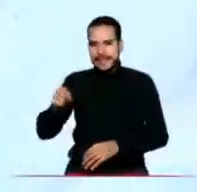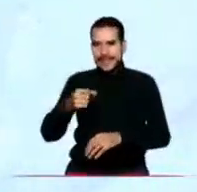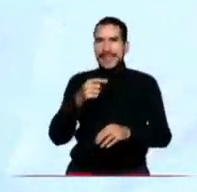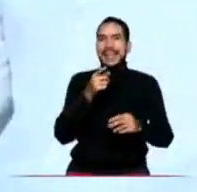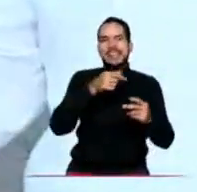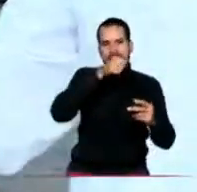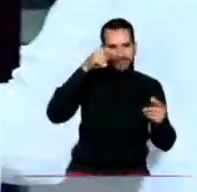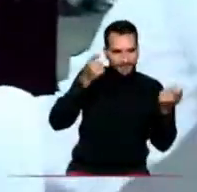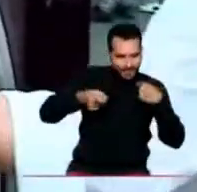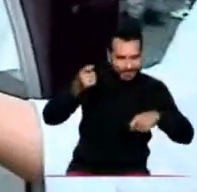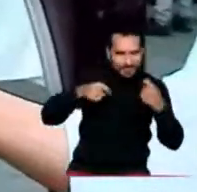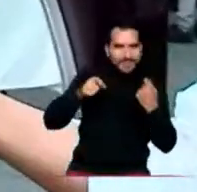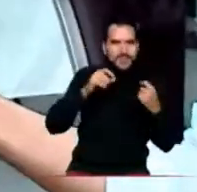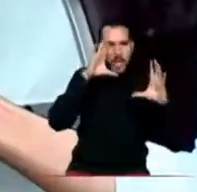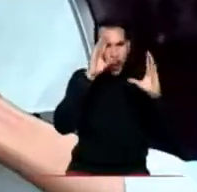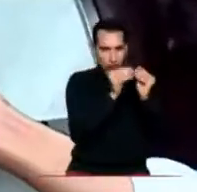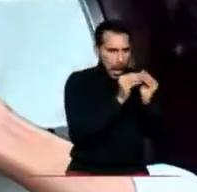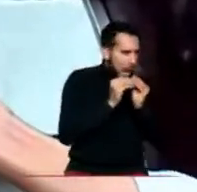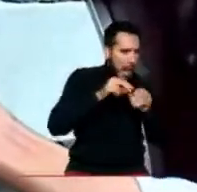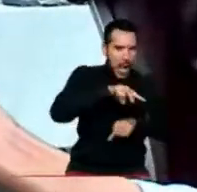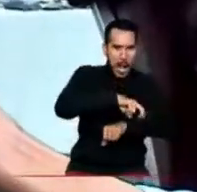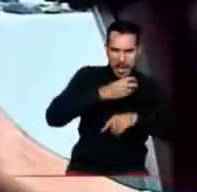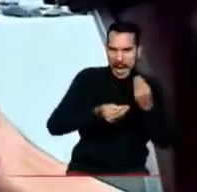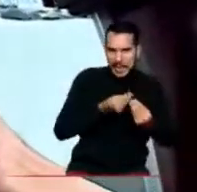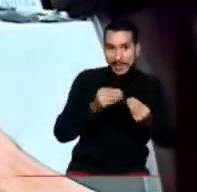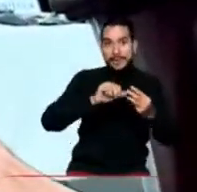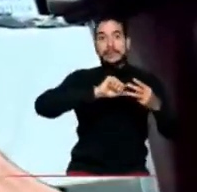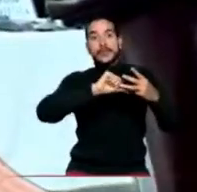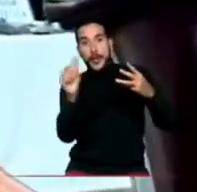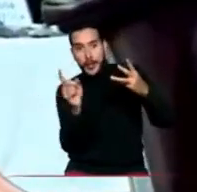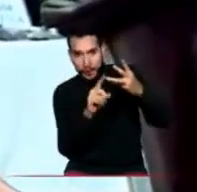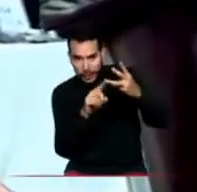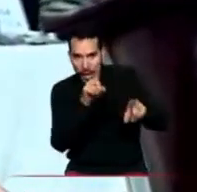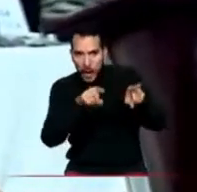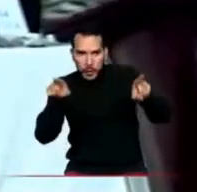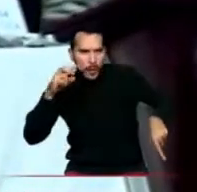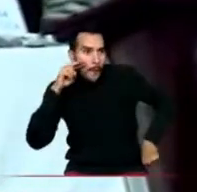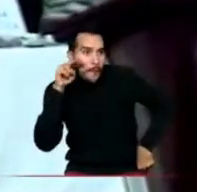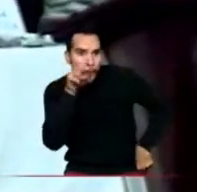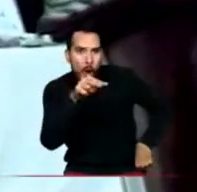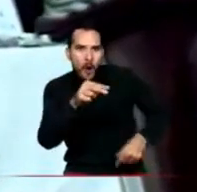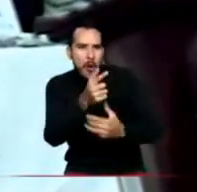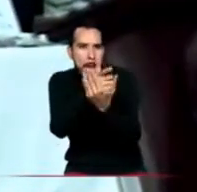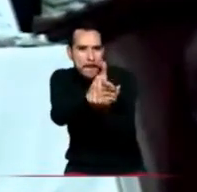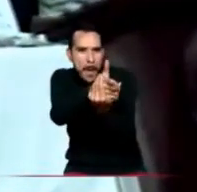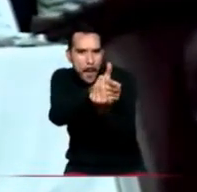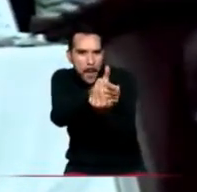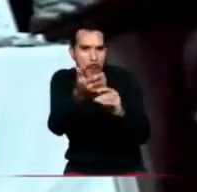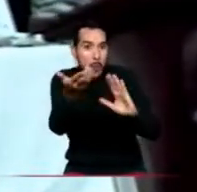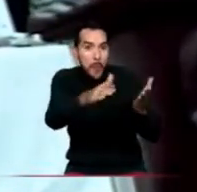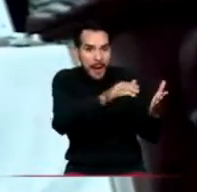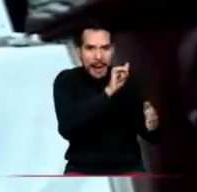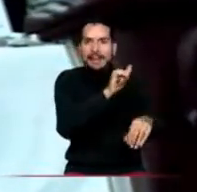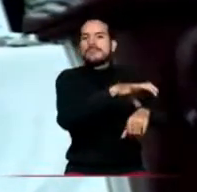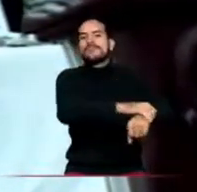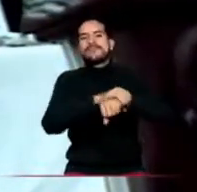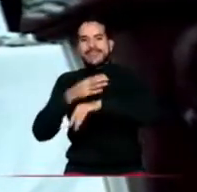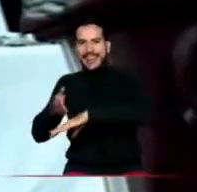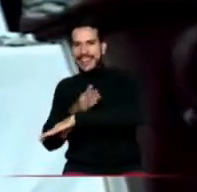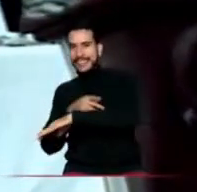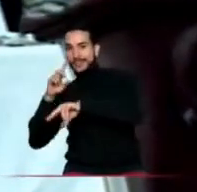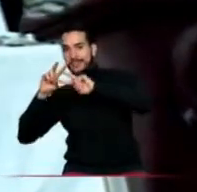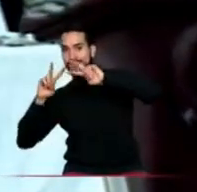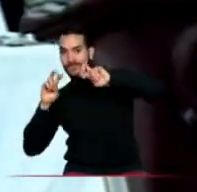de sustancias estupefacientes, pero están vinculados con unos homicidios que la seccional de investigación criminal está adelantando las investigaciones correspondientes para